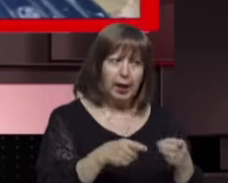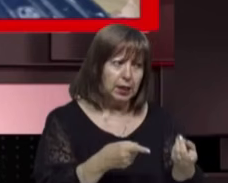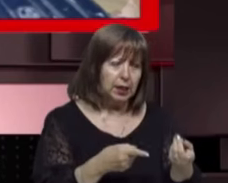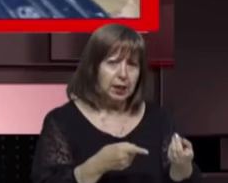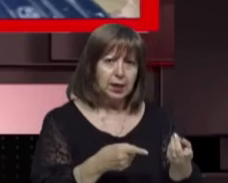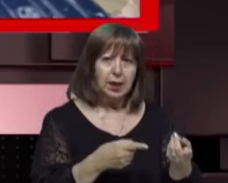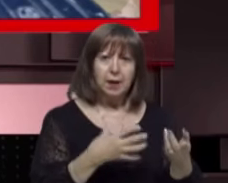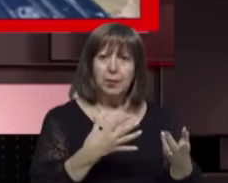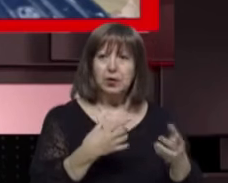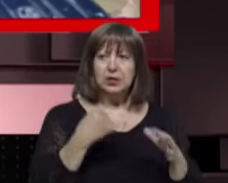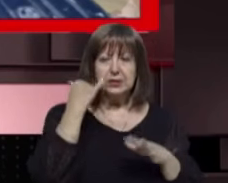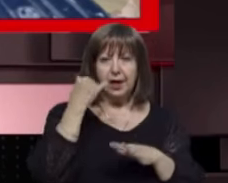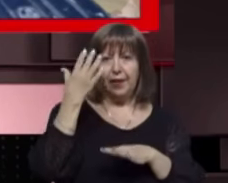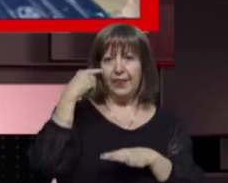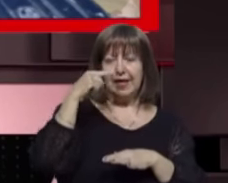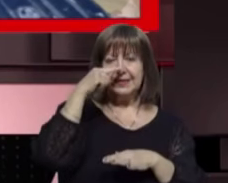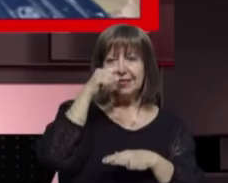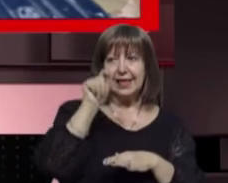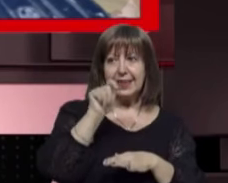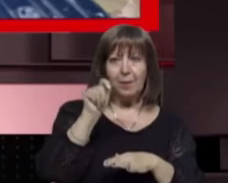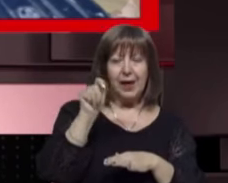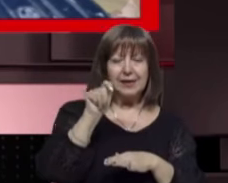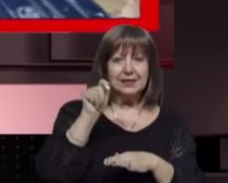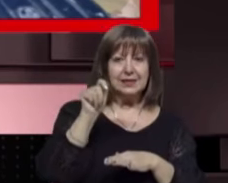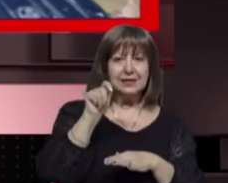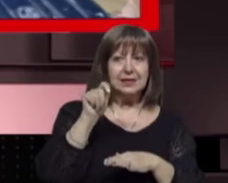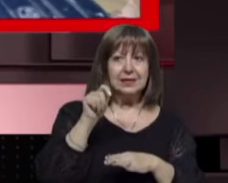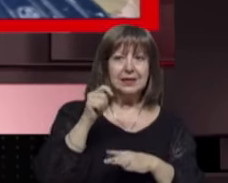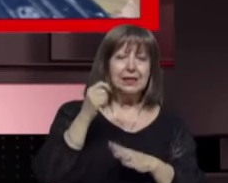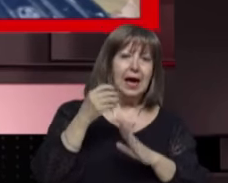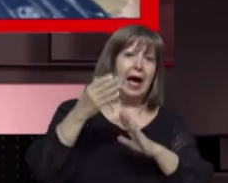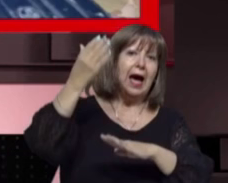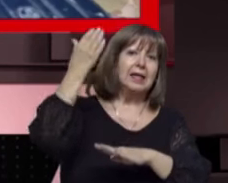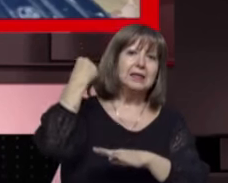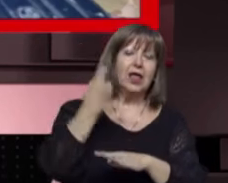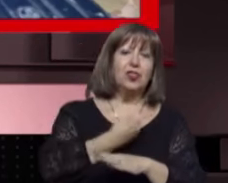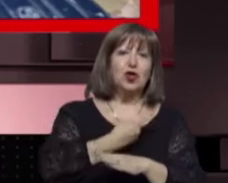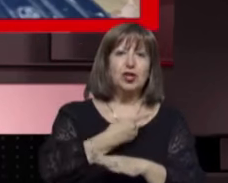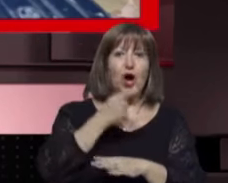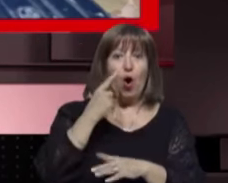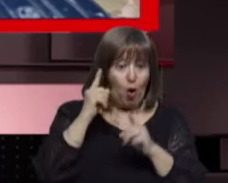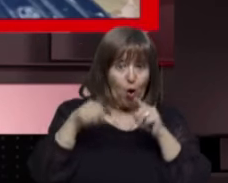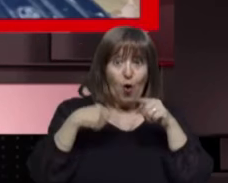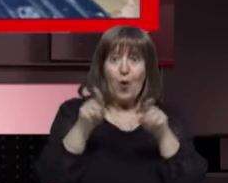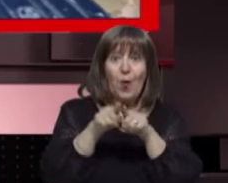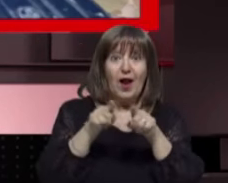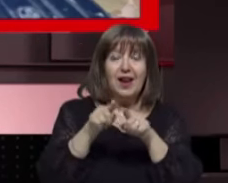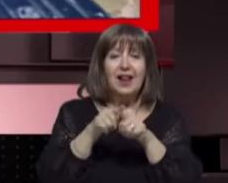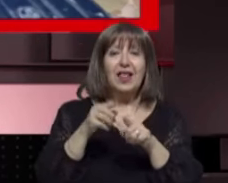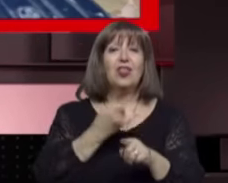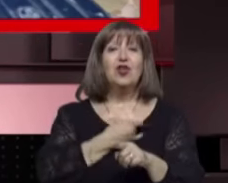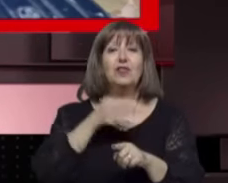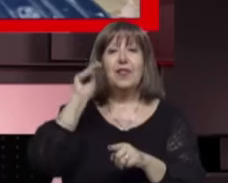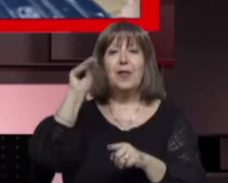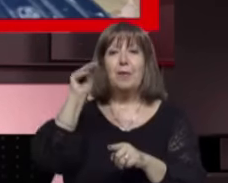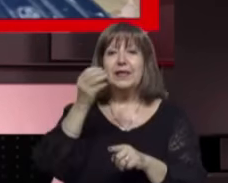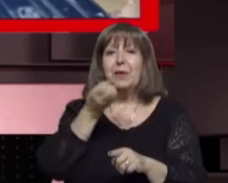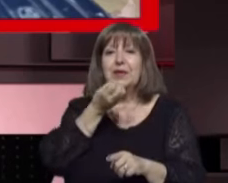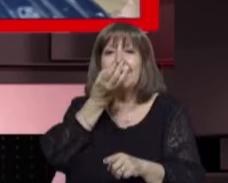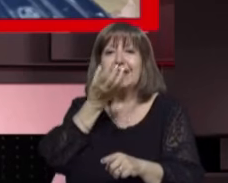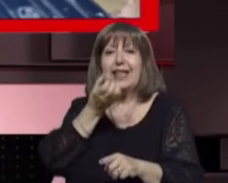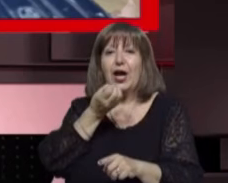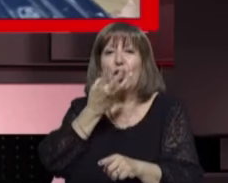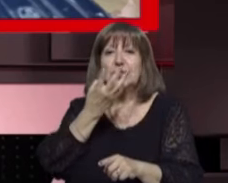de 7, 8 meses con el primero que encontramos, que se encontró en Santa Rosa. Así que se están haciendo